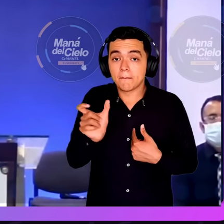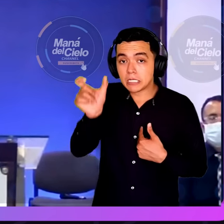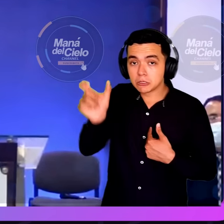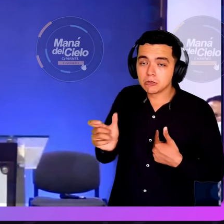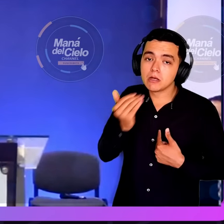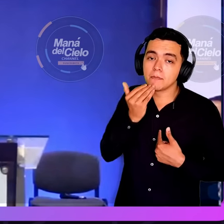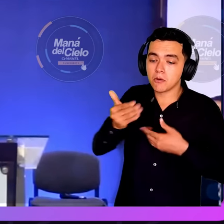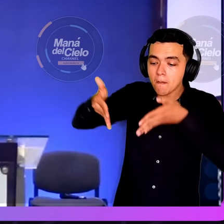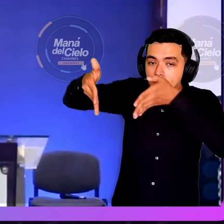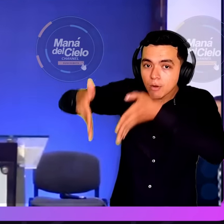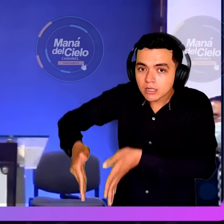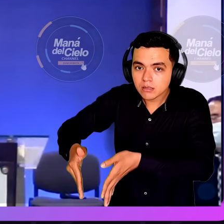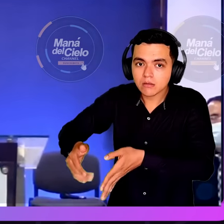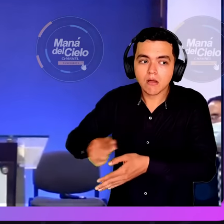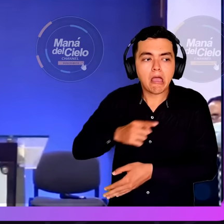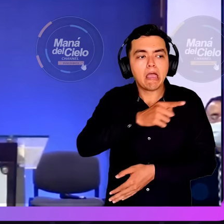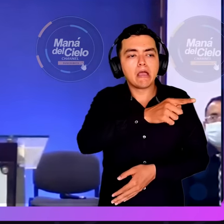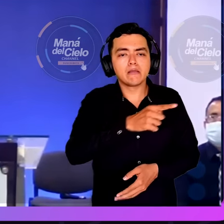¡Que se murió!